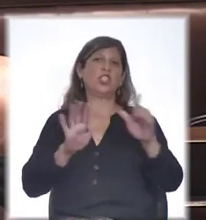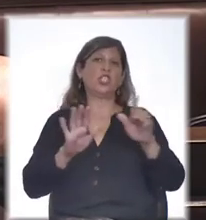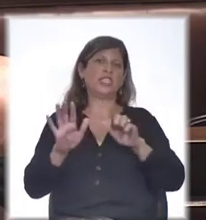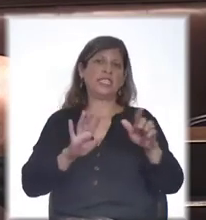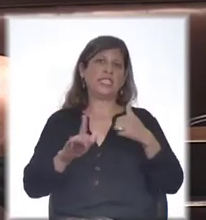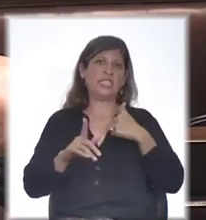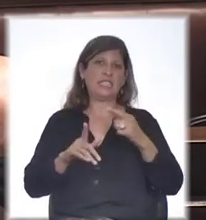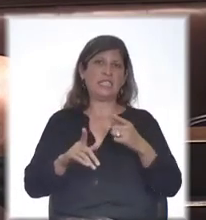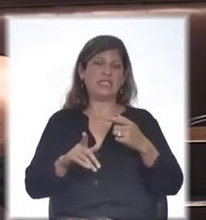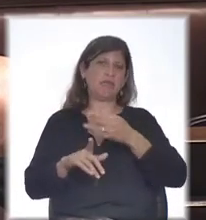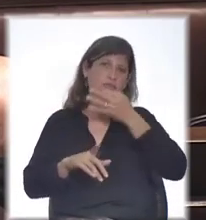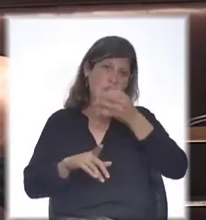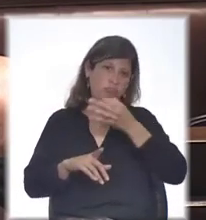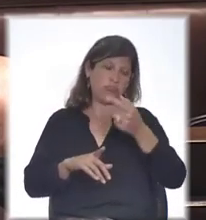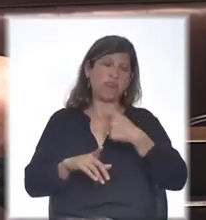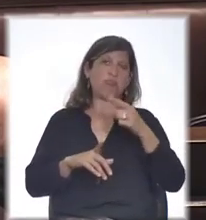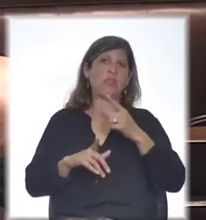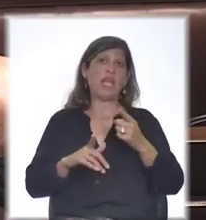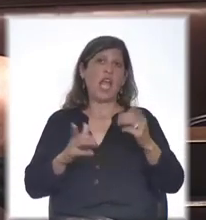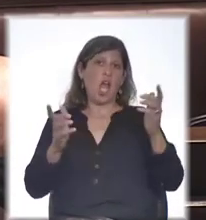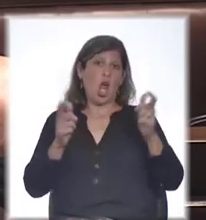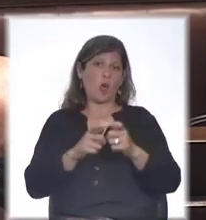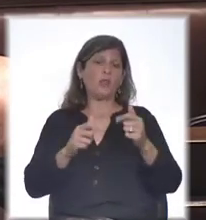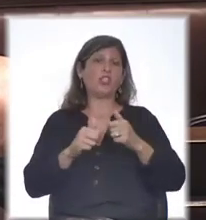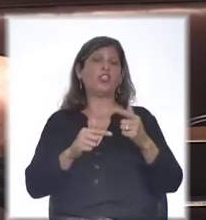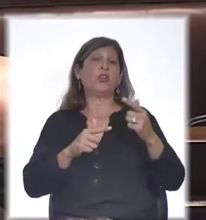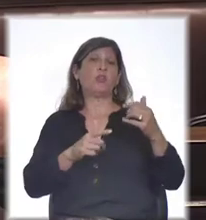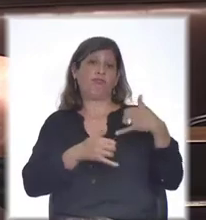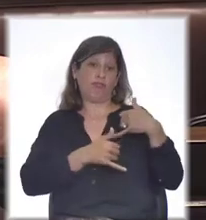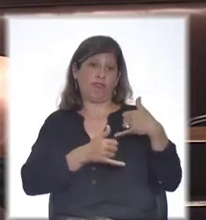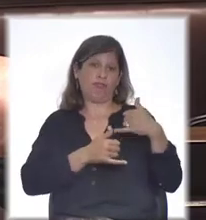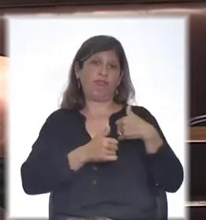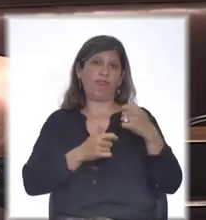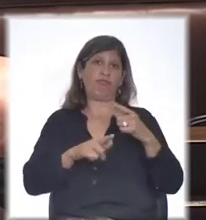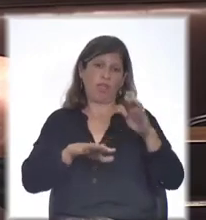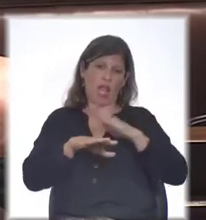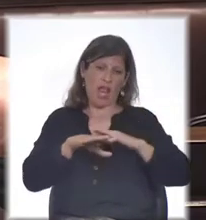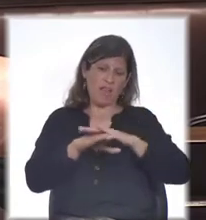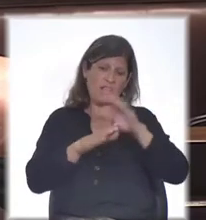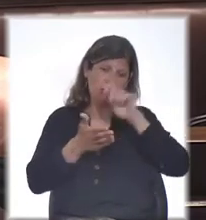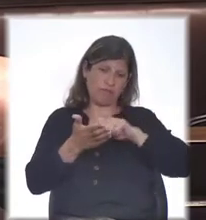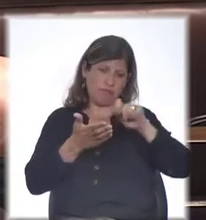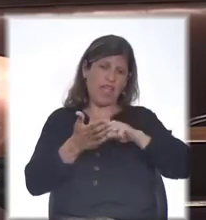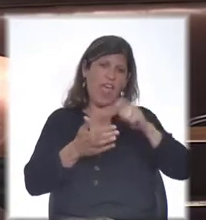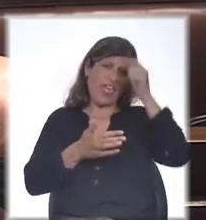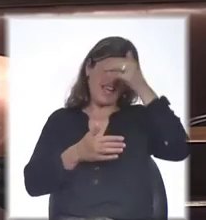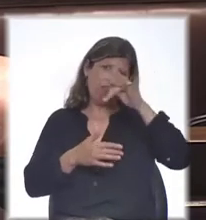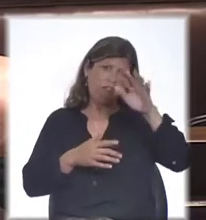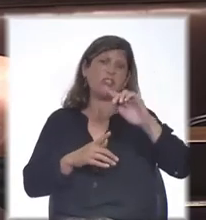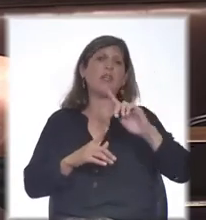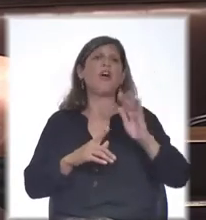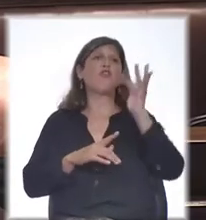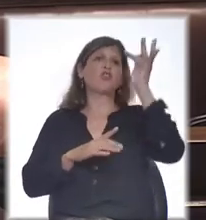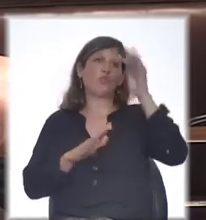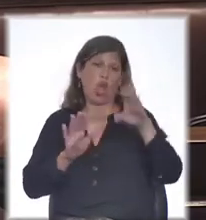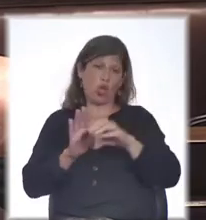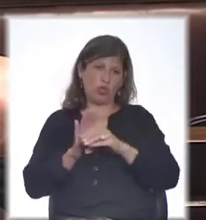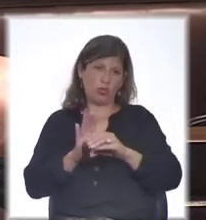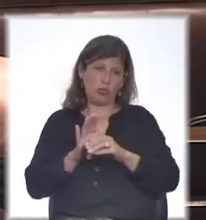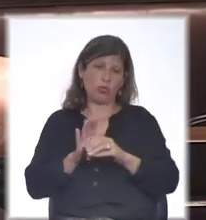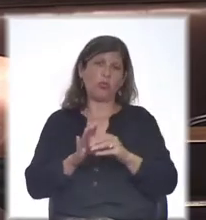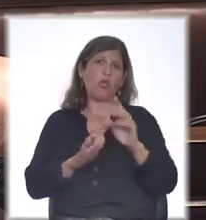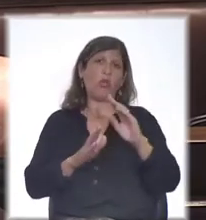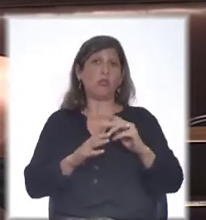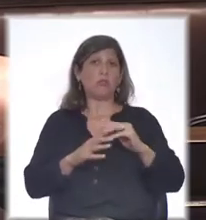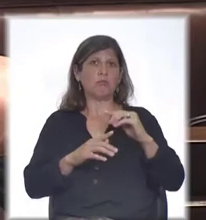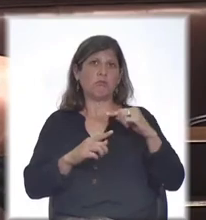de Asuntos Políticos de las Fuerzas Armadas se encargó de elaborar las bases para orientar la filosofía y el contenido de la próxima Constitución. Transcurrido un